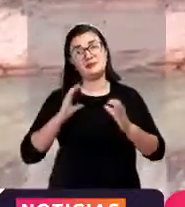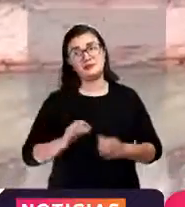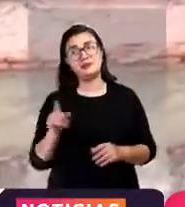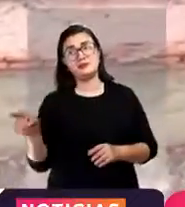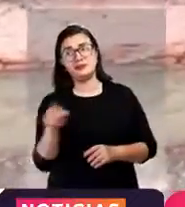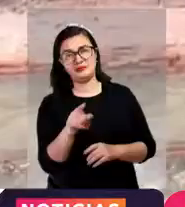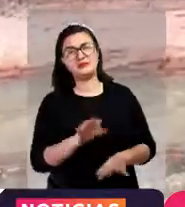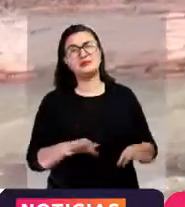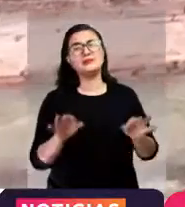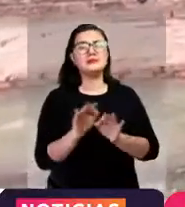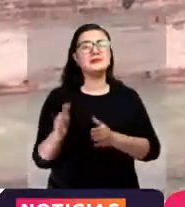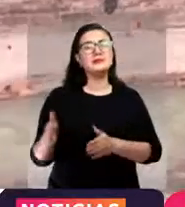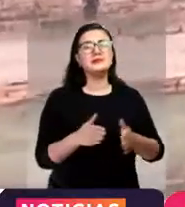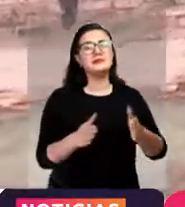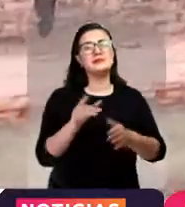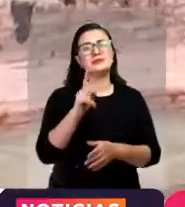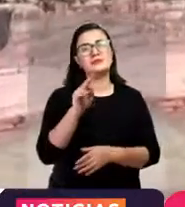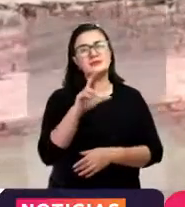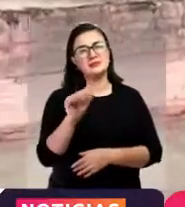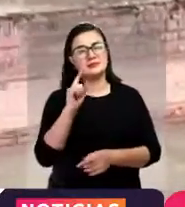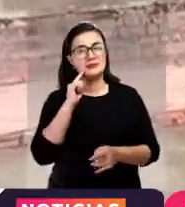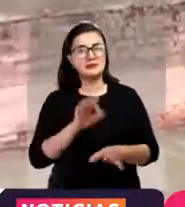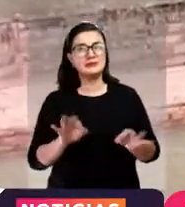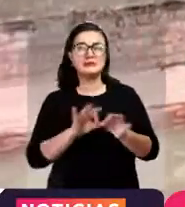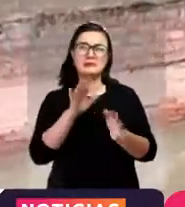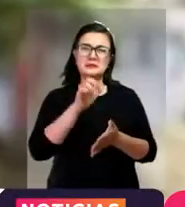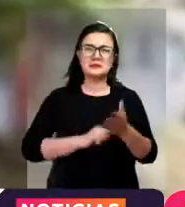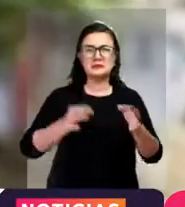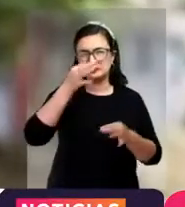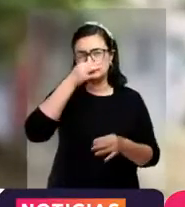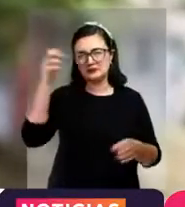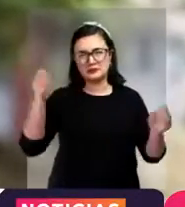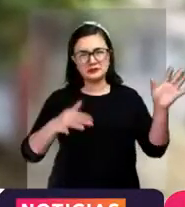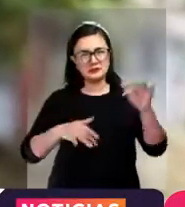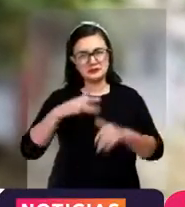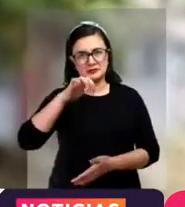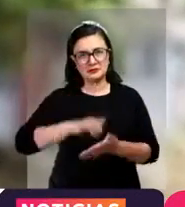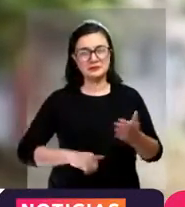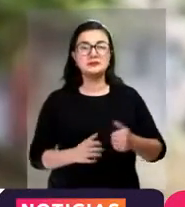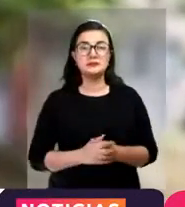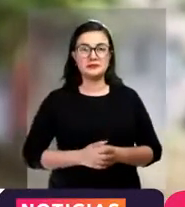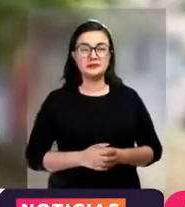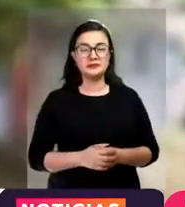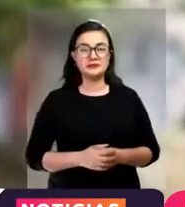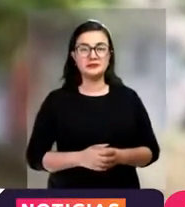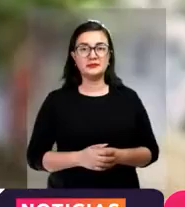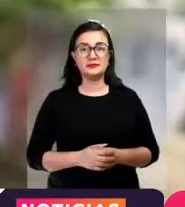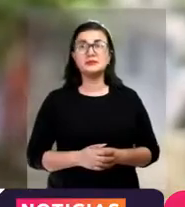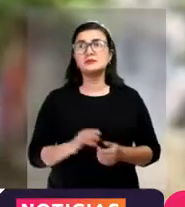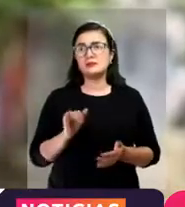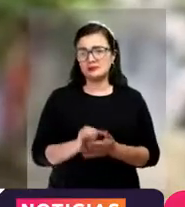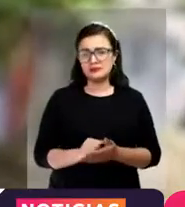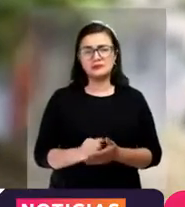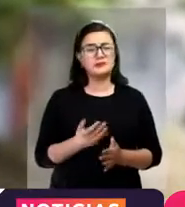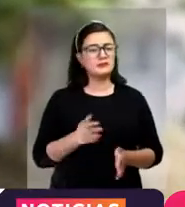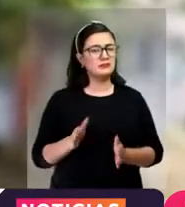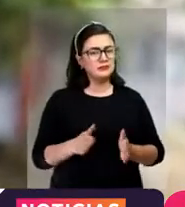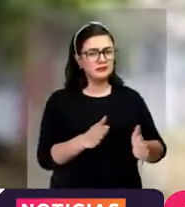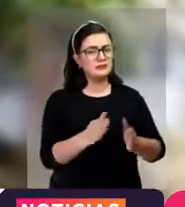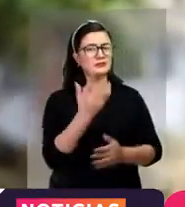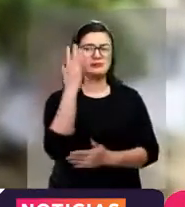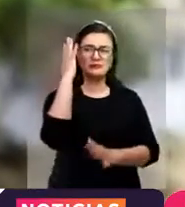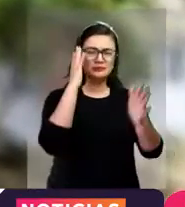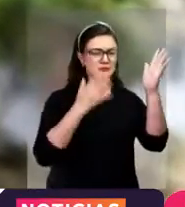proyectado canalizar la Albina para evitar su contaminación. El canal se encuentra limpio, recién podado, pero nosotros